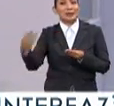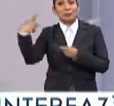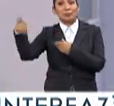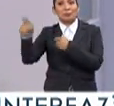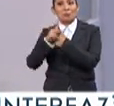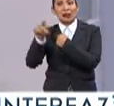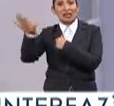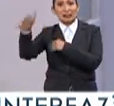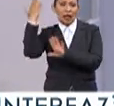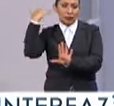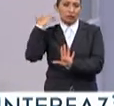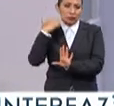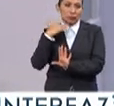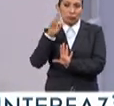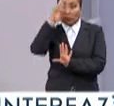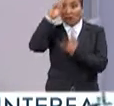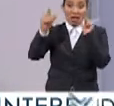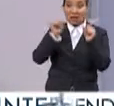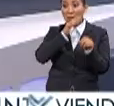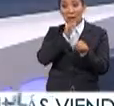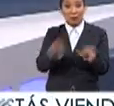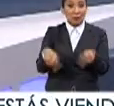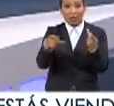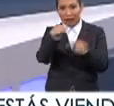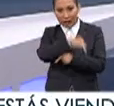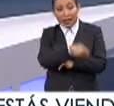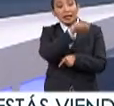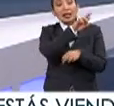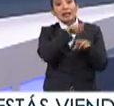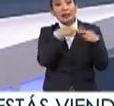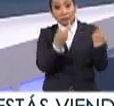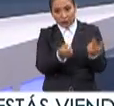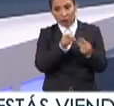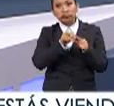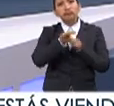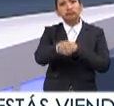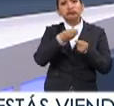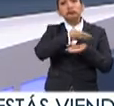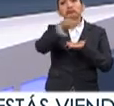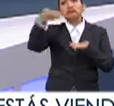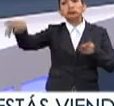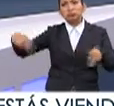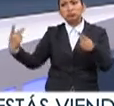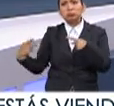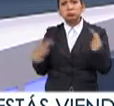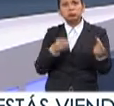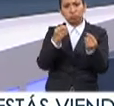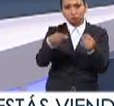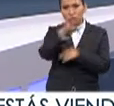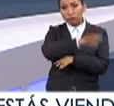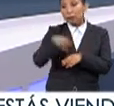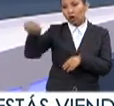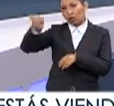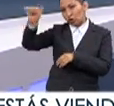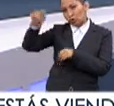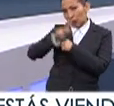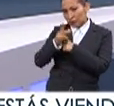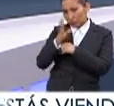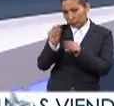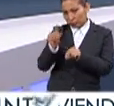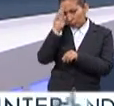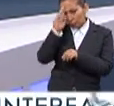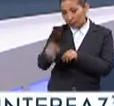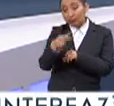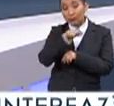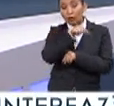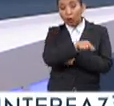países en esa época entonces era una revista que sí tenía gran impacto que circulaba mucho pero también que nos revela una de